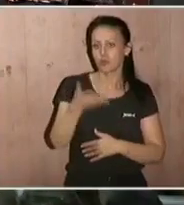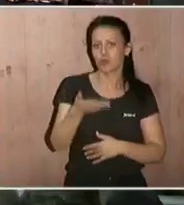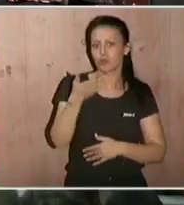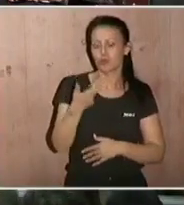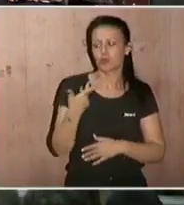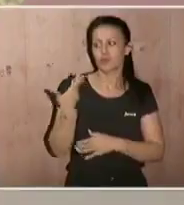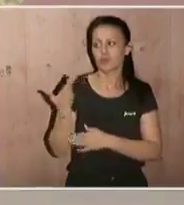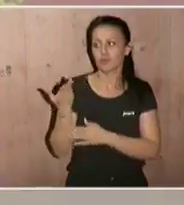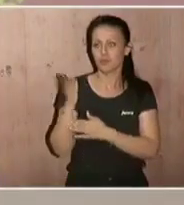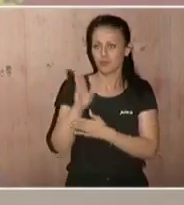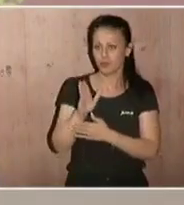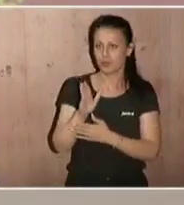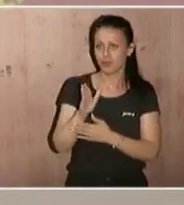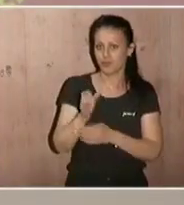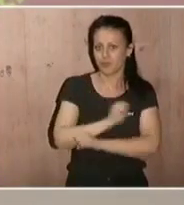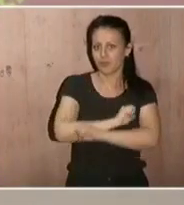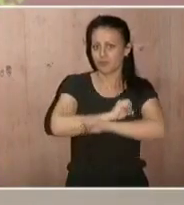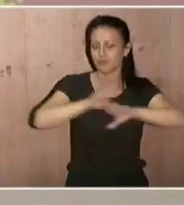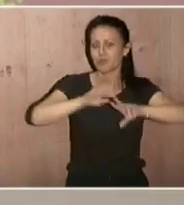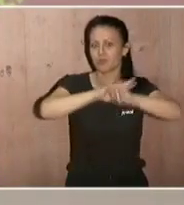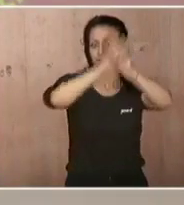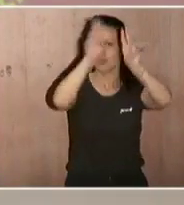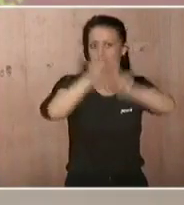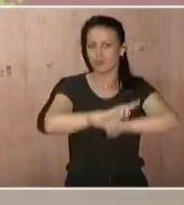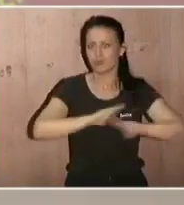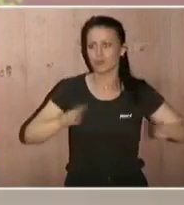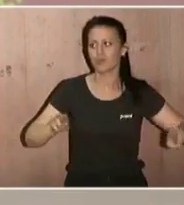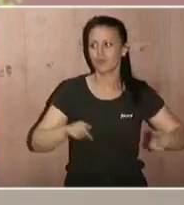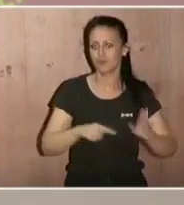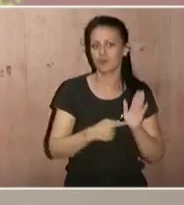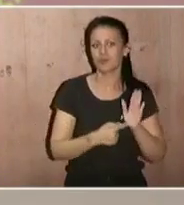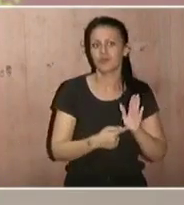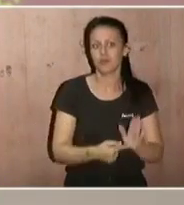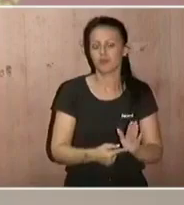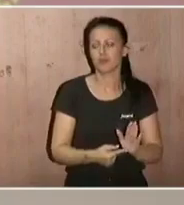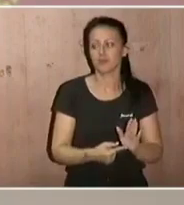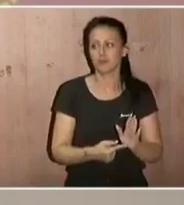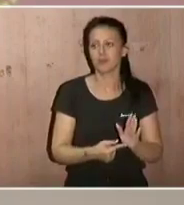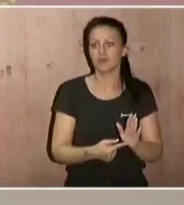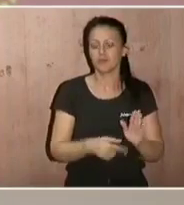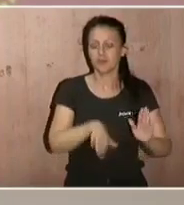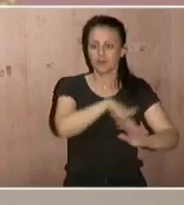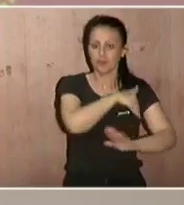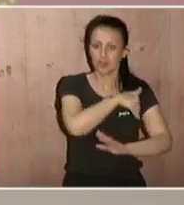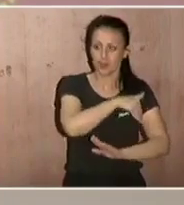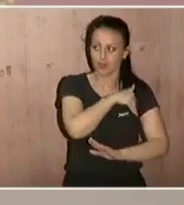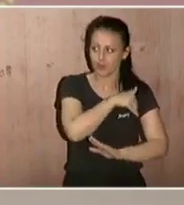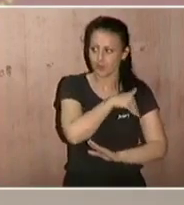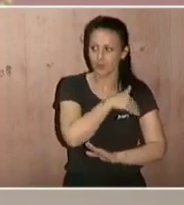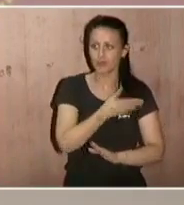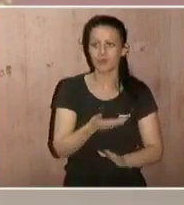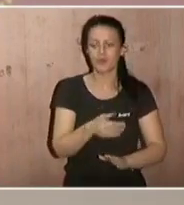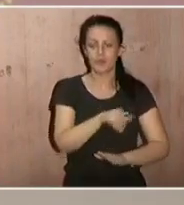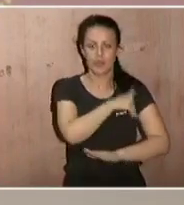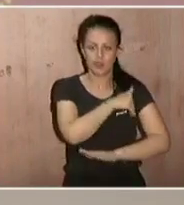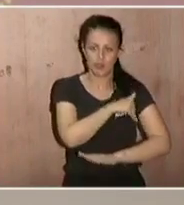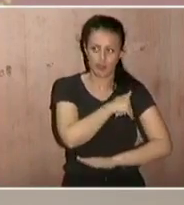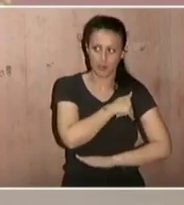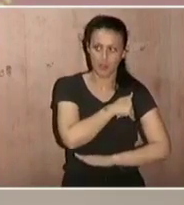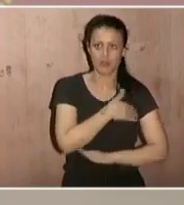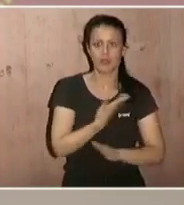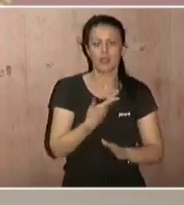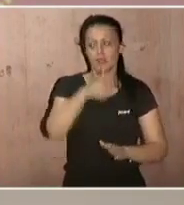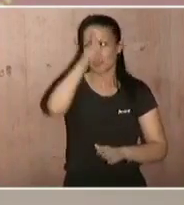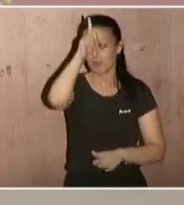proyección internacional, que ilustro con su condición de académico correspondiente de la Academia Alemana